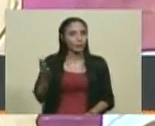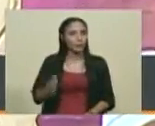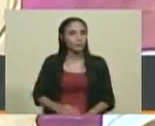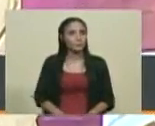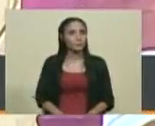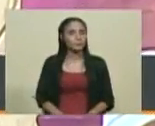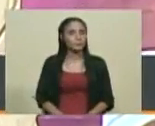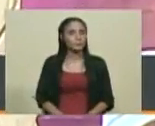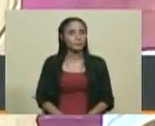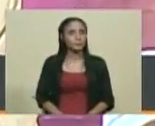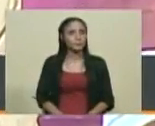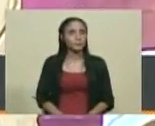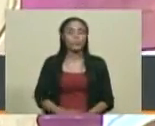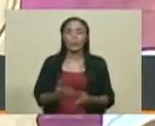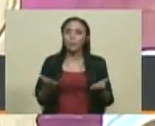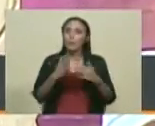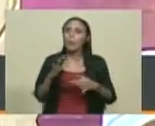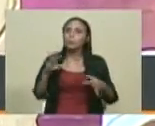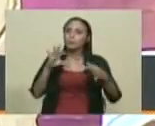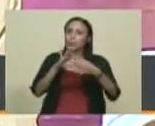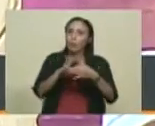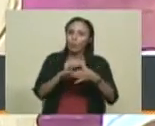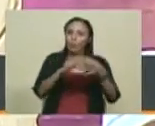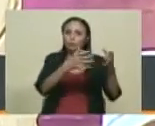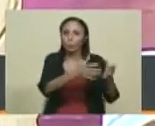vamos a fortalecer las alianzas